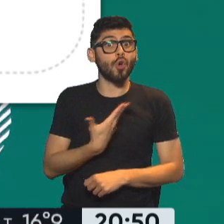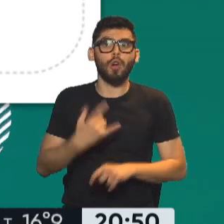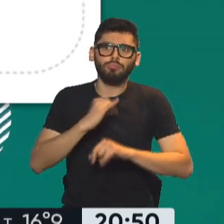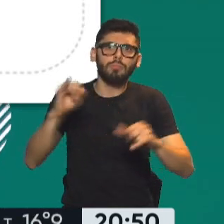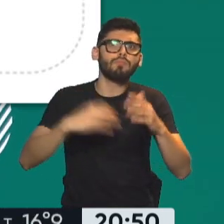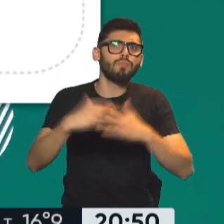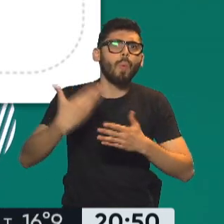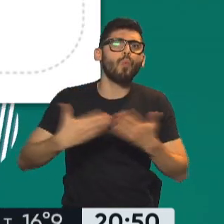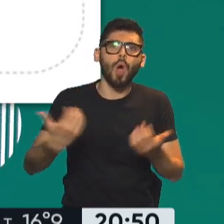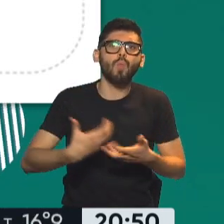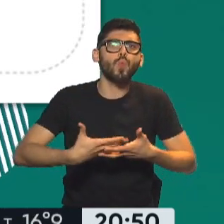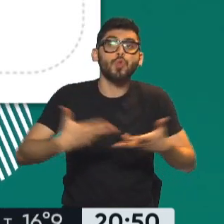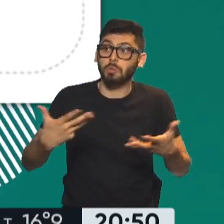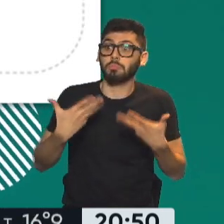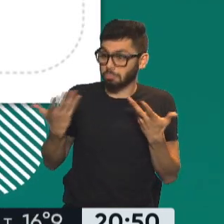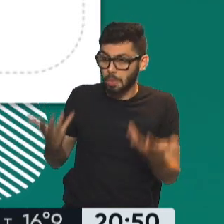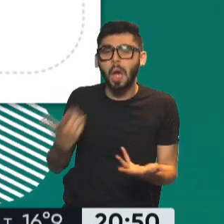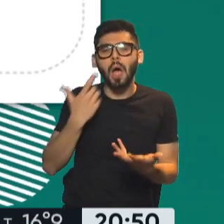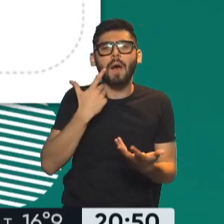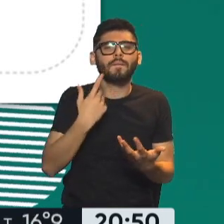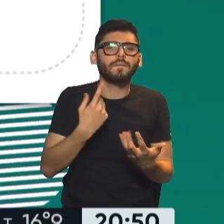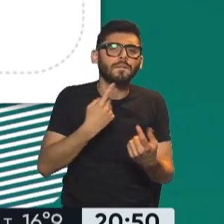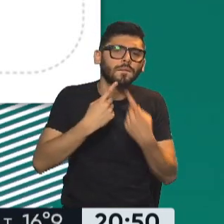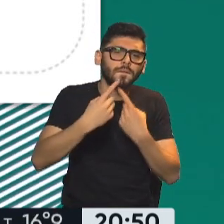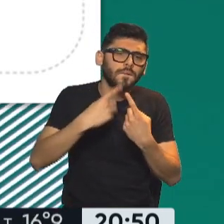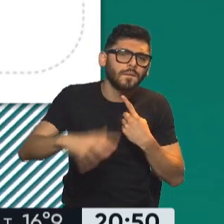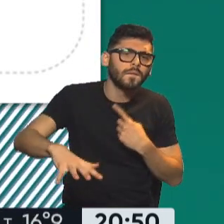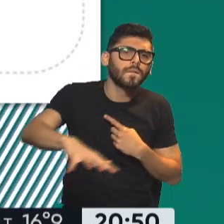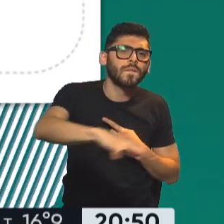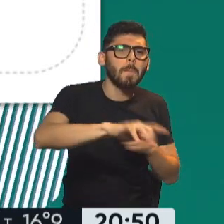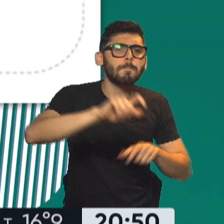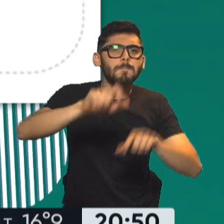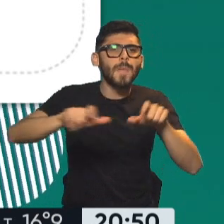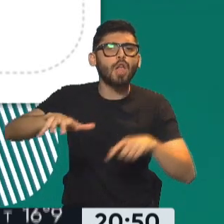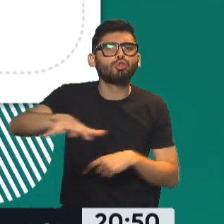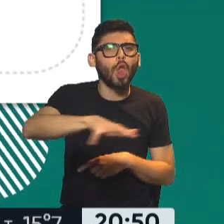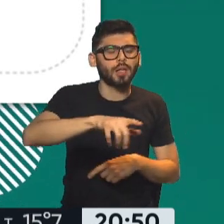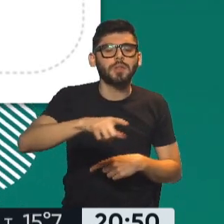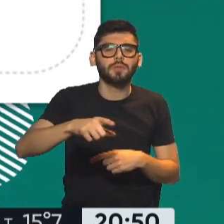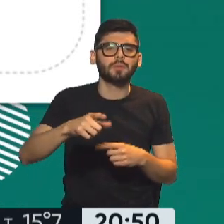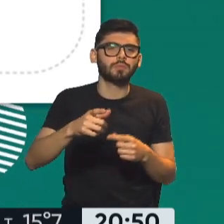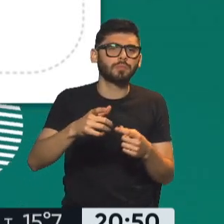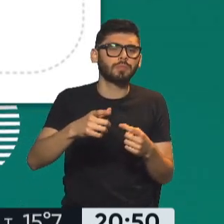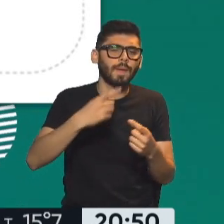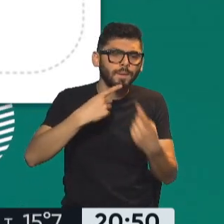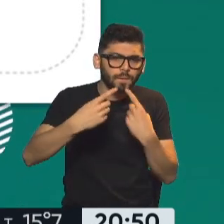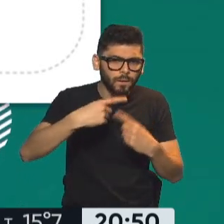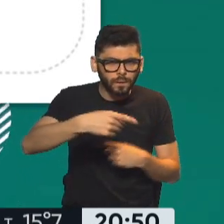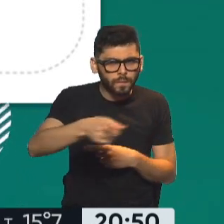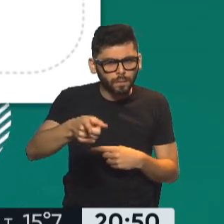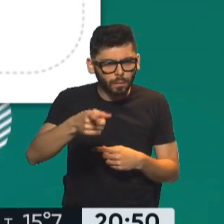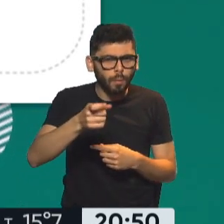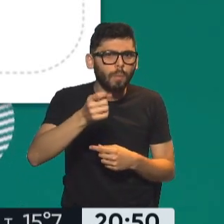obra pública, hicimos una encuesta en la que preguntábamos a la gente si en el último tiempo vio que se